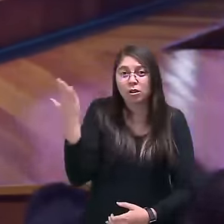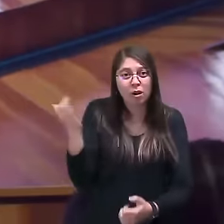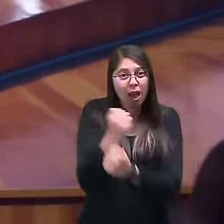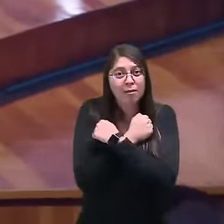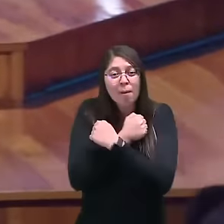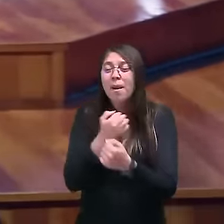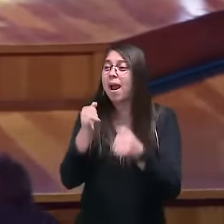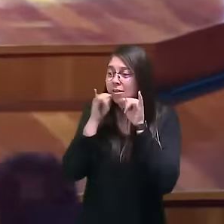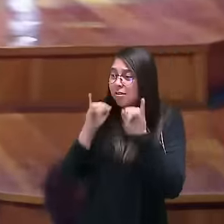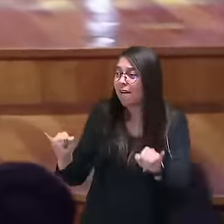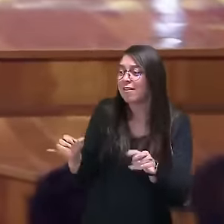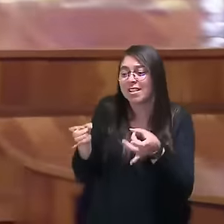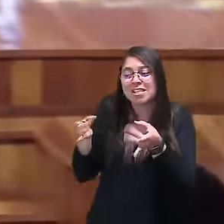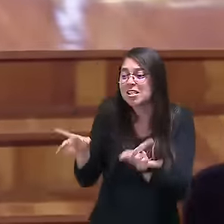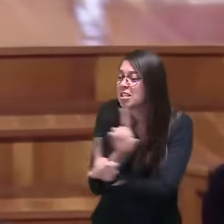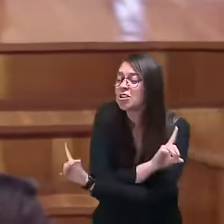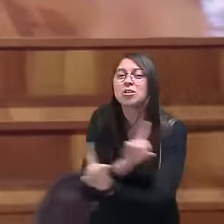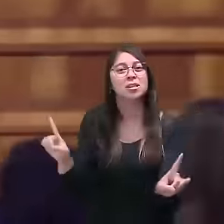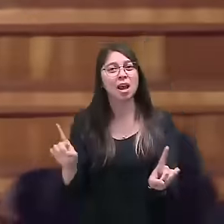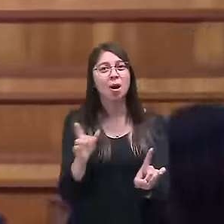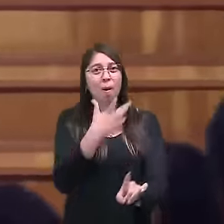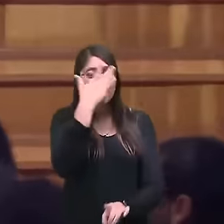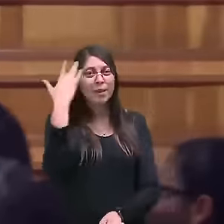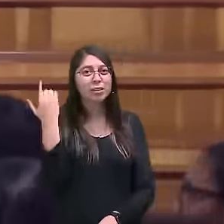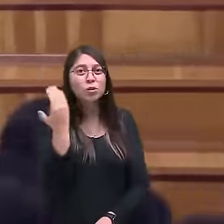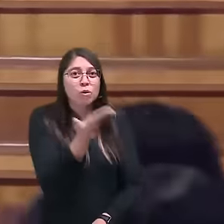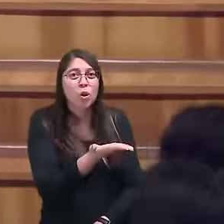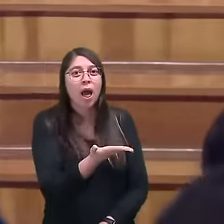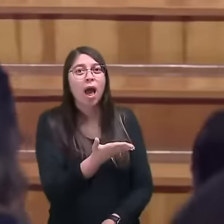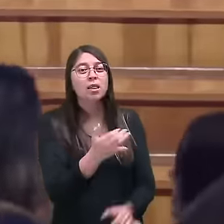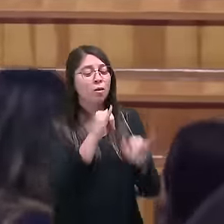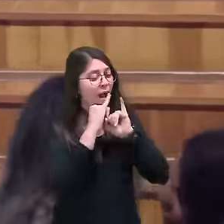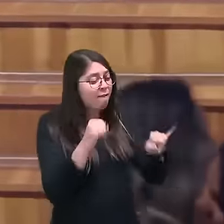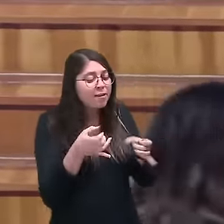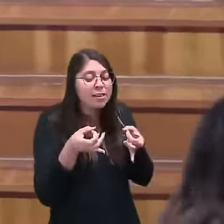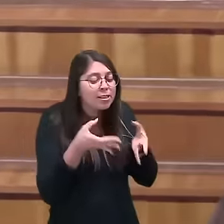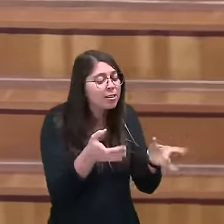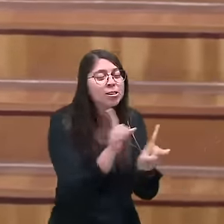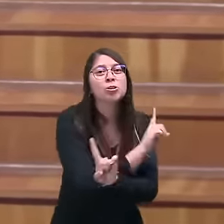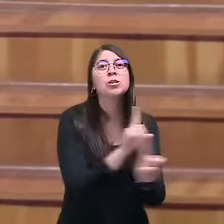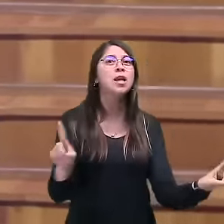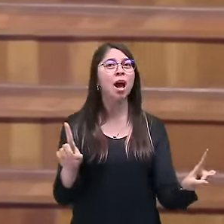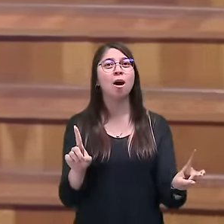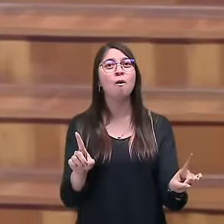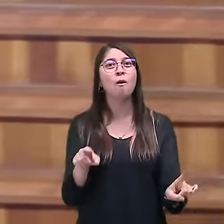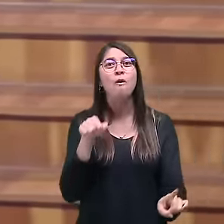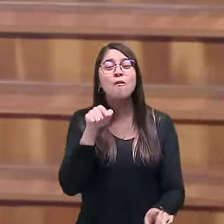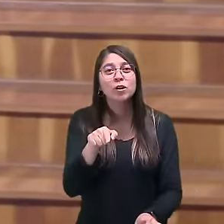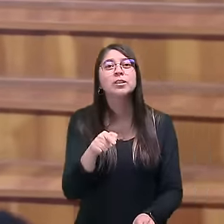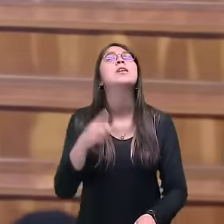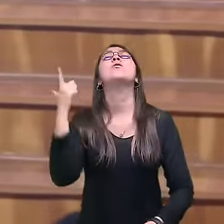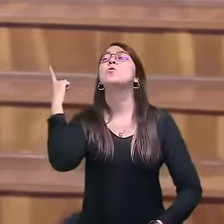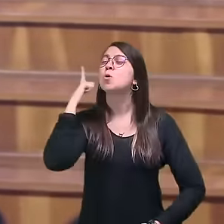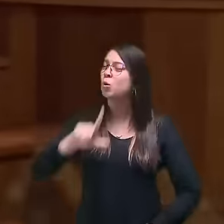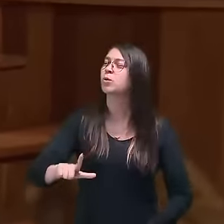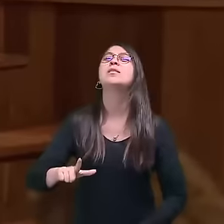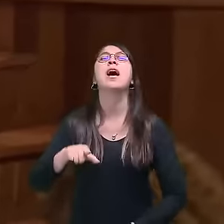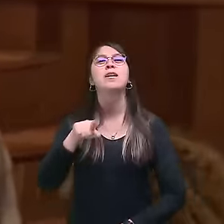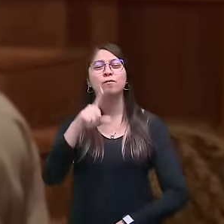por el amor de Dios. Abraza a alguien que você ama. Fala. No desista por el amor de Dios.